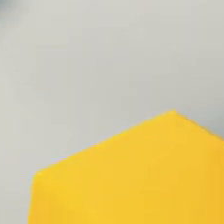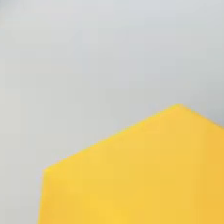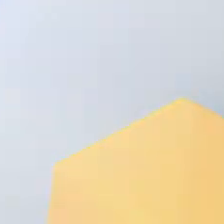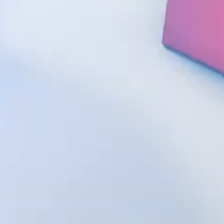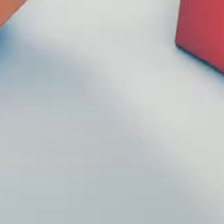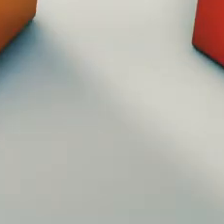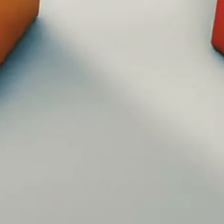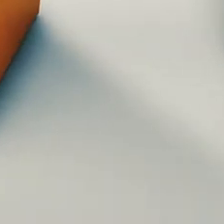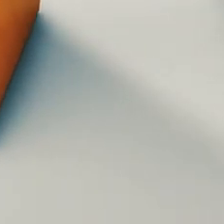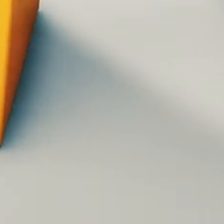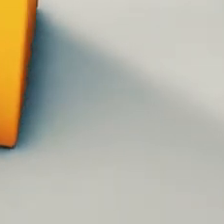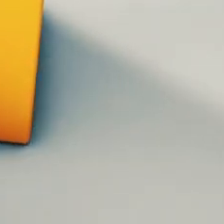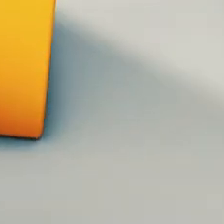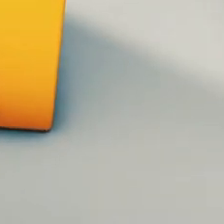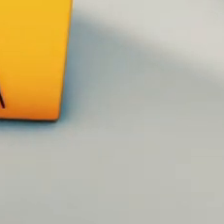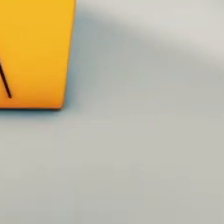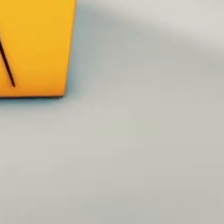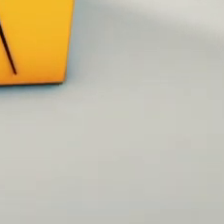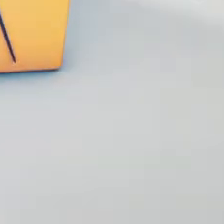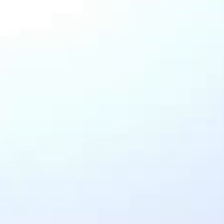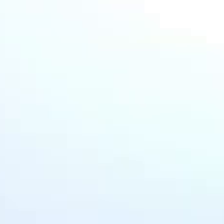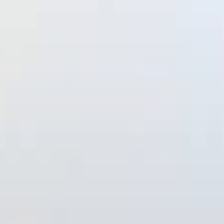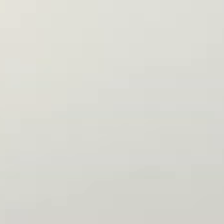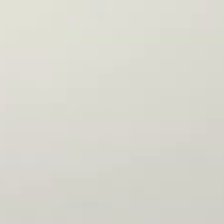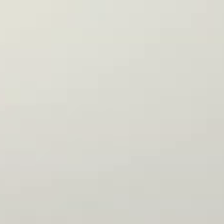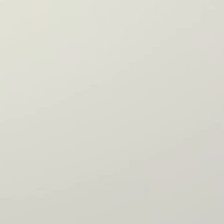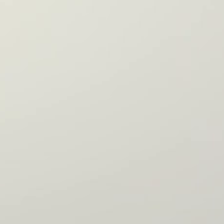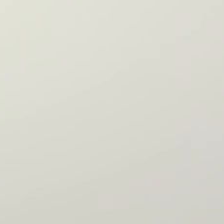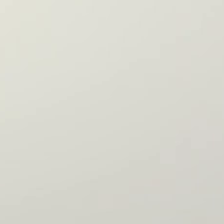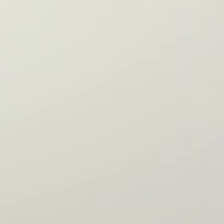Música Música